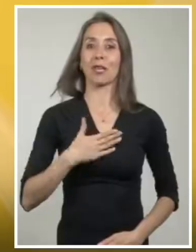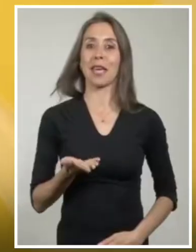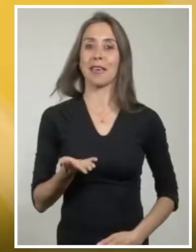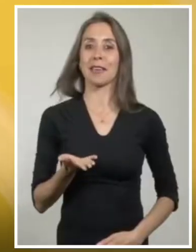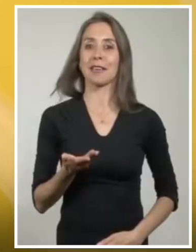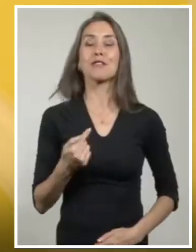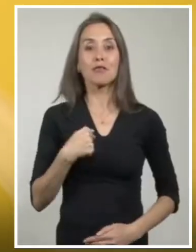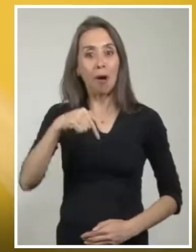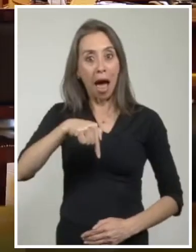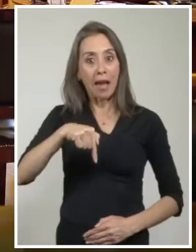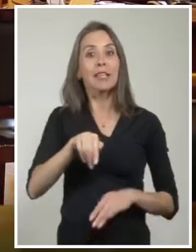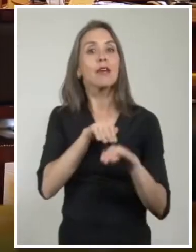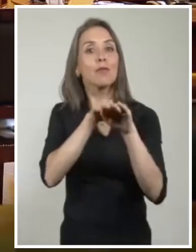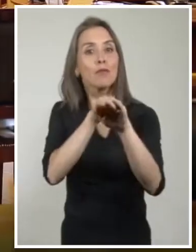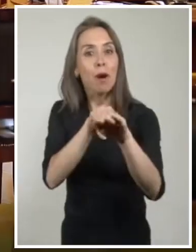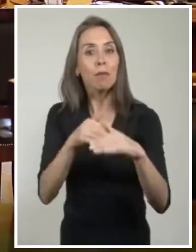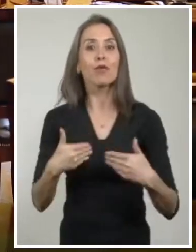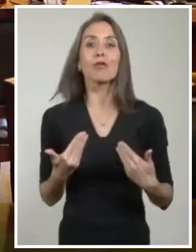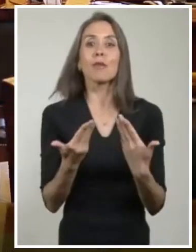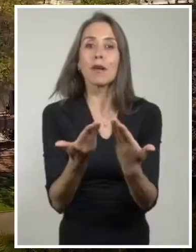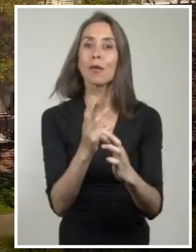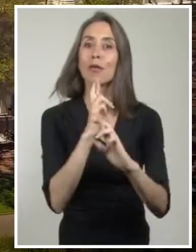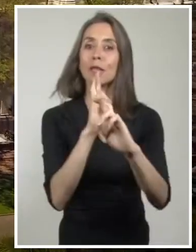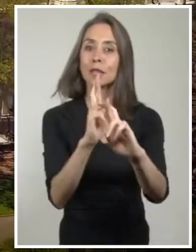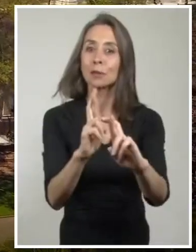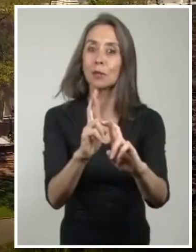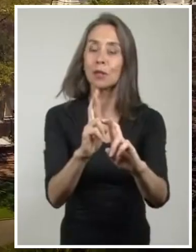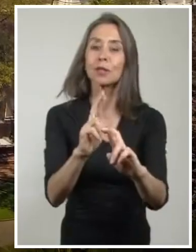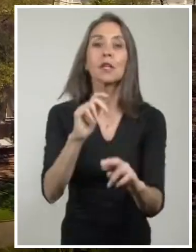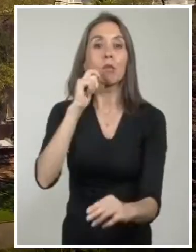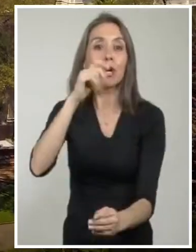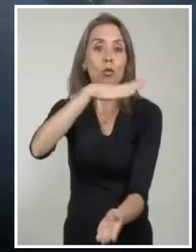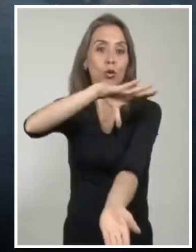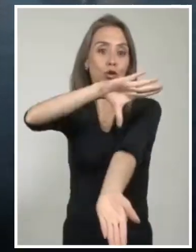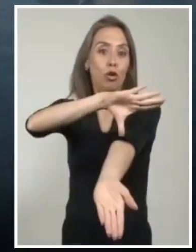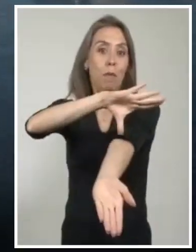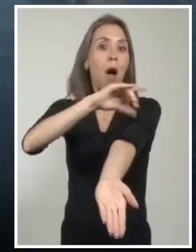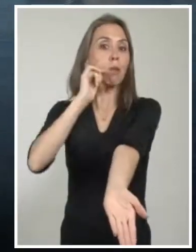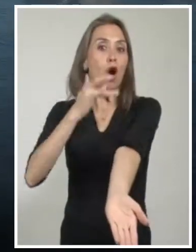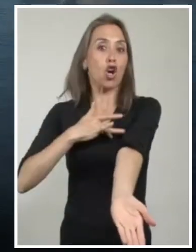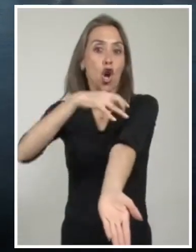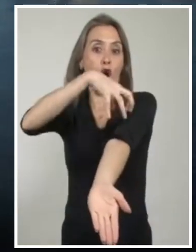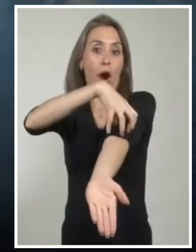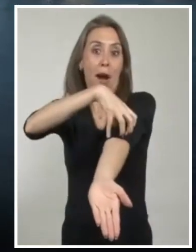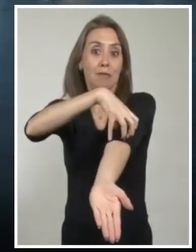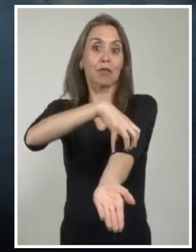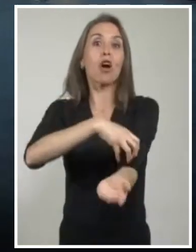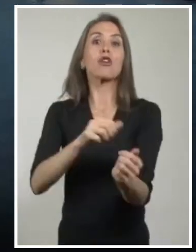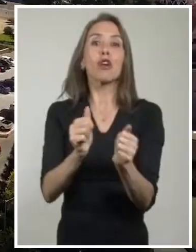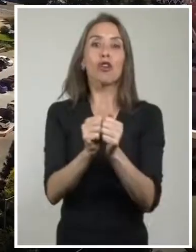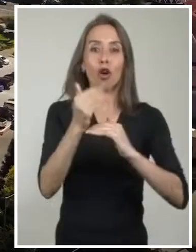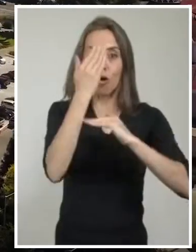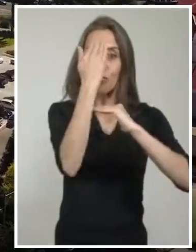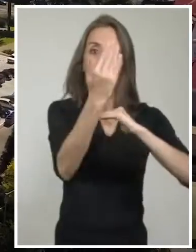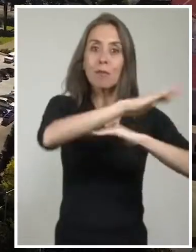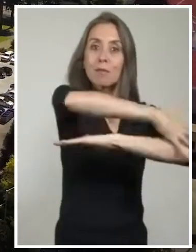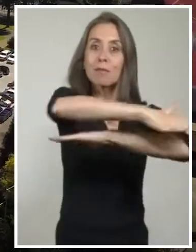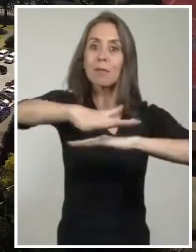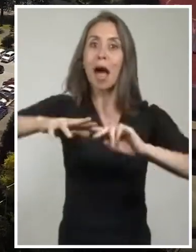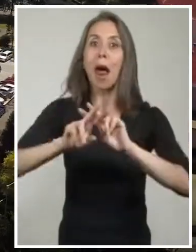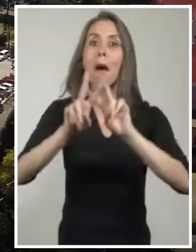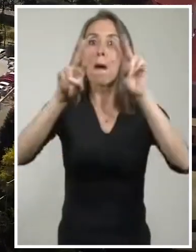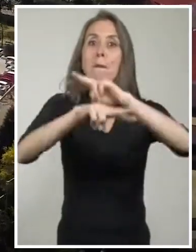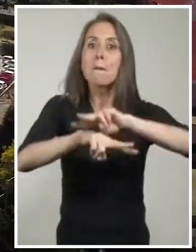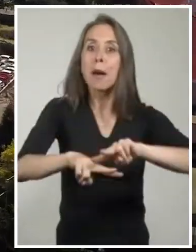para apoyarlos, para entregar respuestas, en el corazón de nuestro país y junto a nuestro Océano Pacífico, donde se crean las